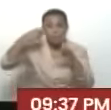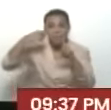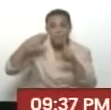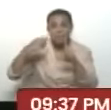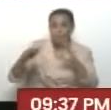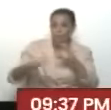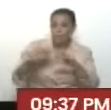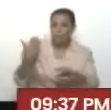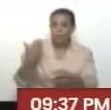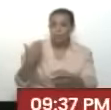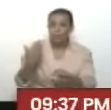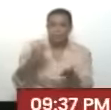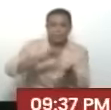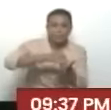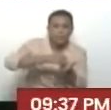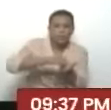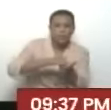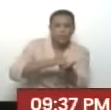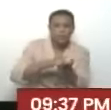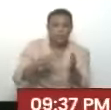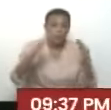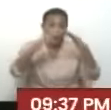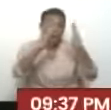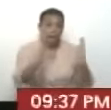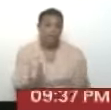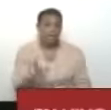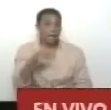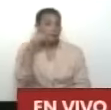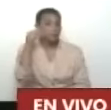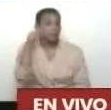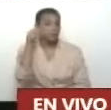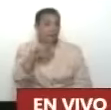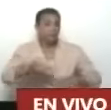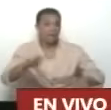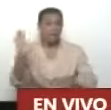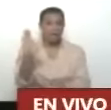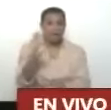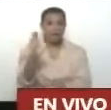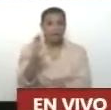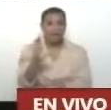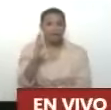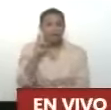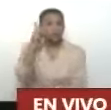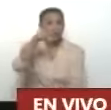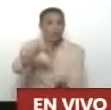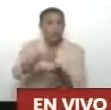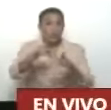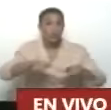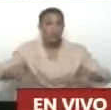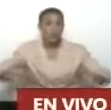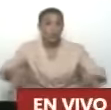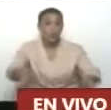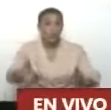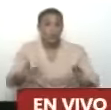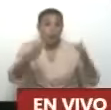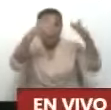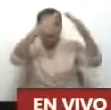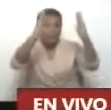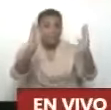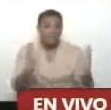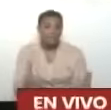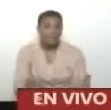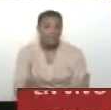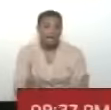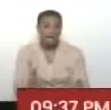corrió del sitio. Estábamos en la Casa Amarilla, en la sede de la Cancillería. Esa fue la sede, ese edificio de la